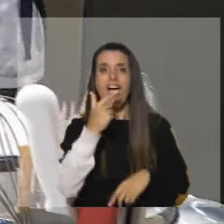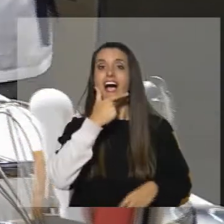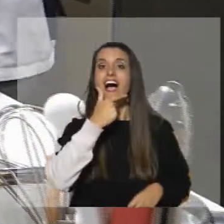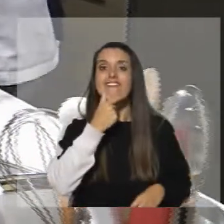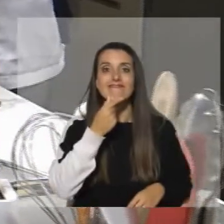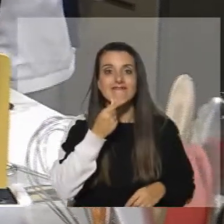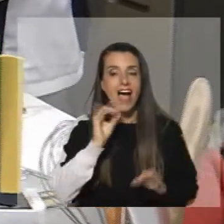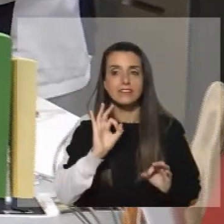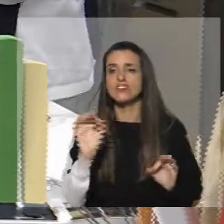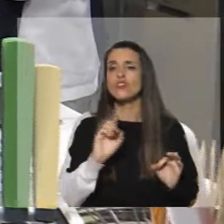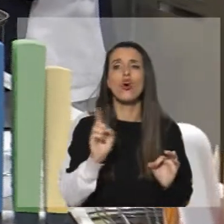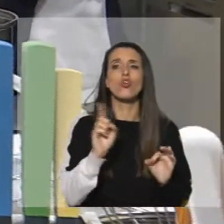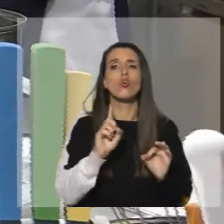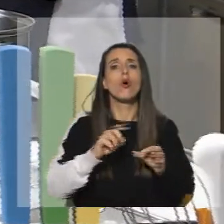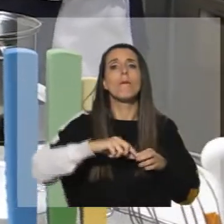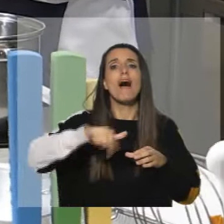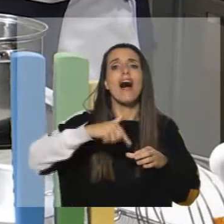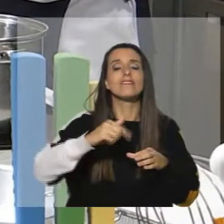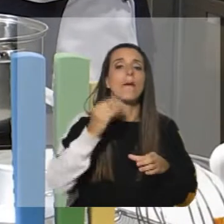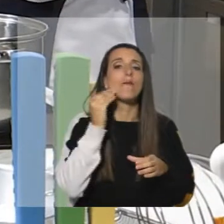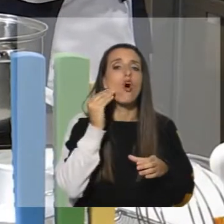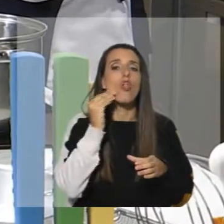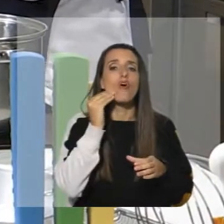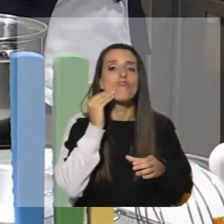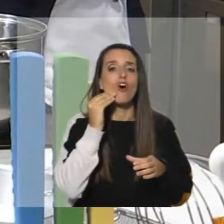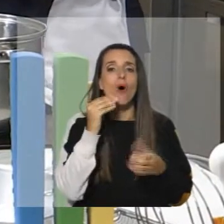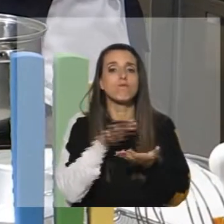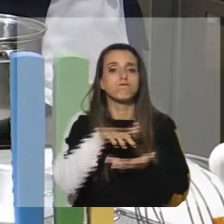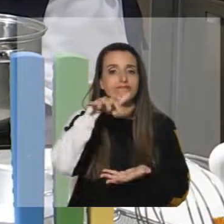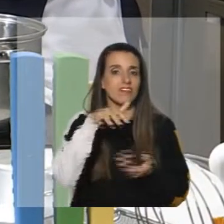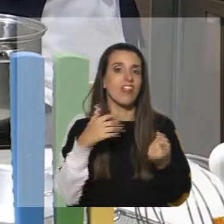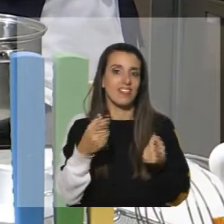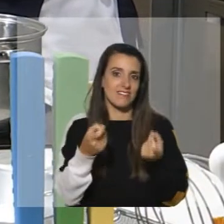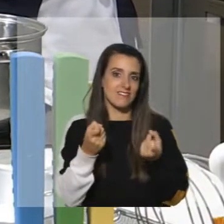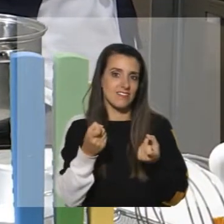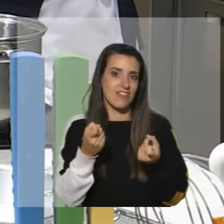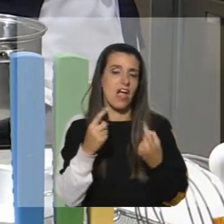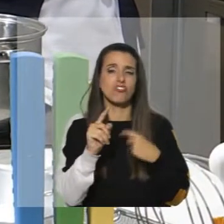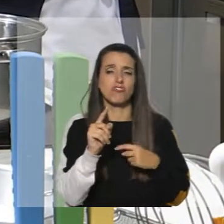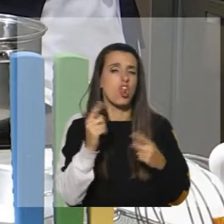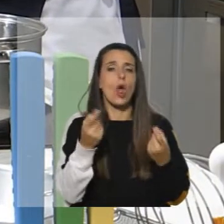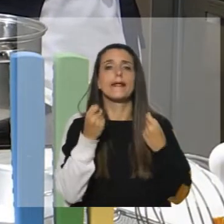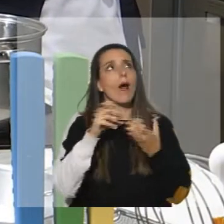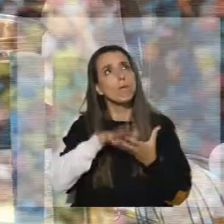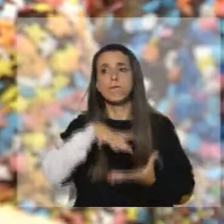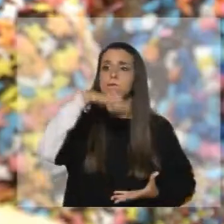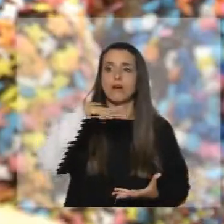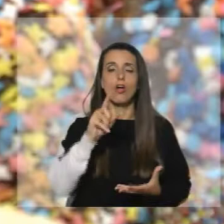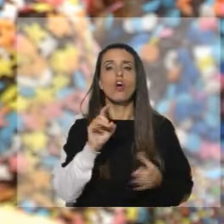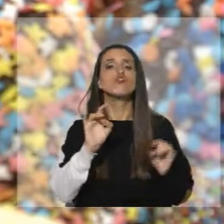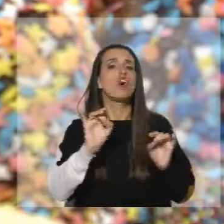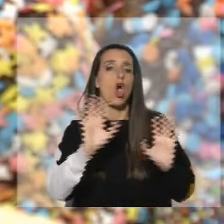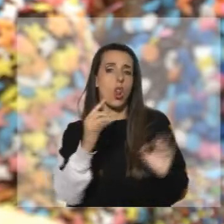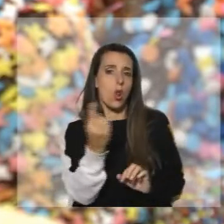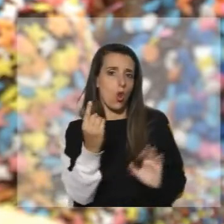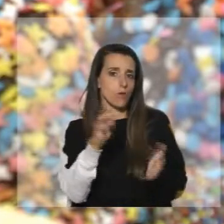parte ahí. No, porque es una masa que lleva polvo a hornear, entonces tampoco es que tenemos que cuidar el batido aireado para que no se me